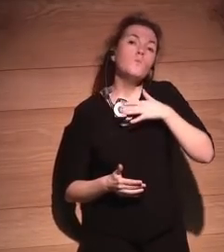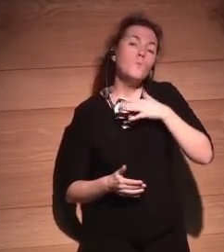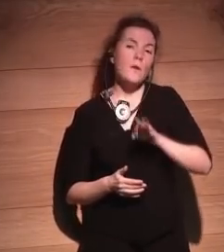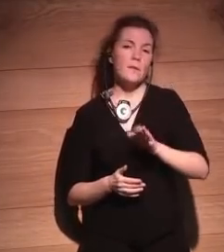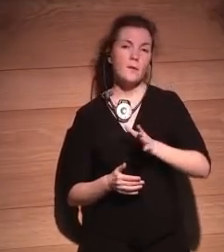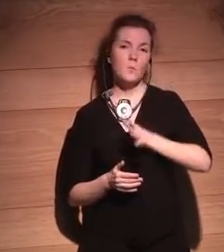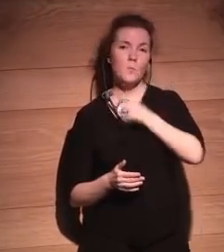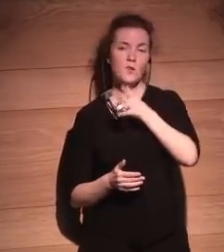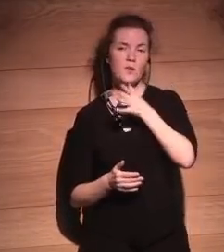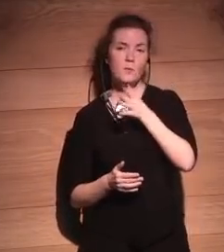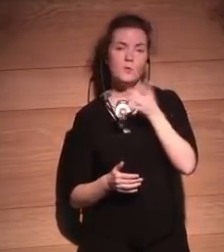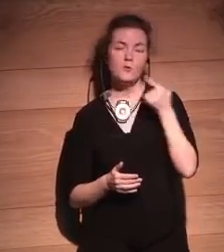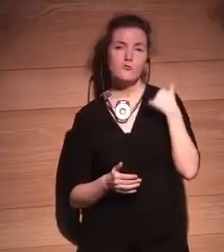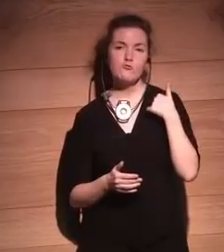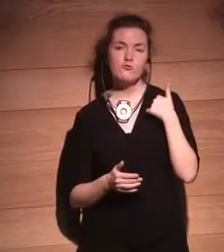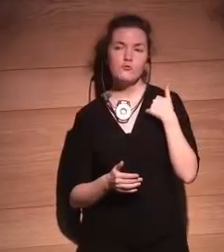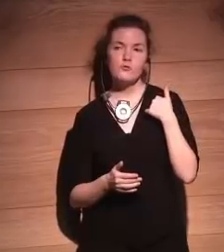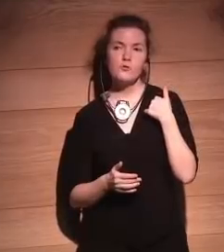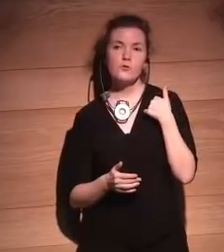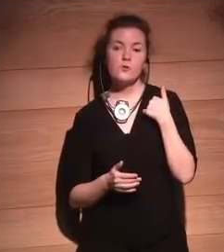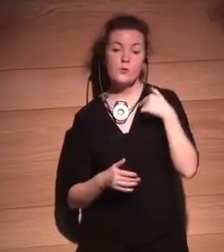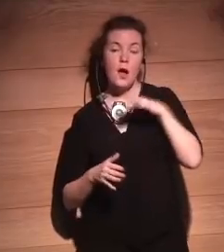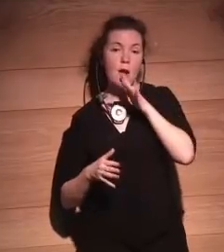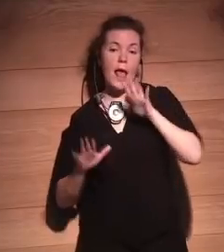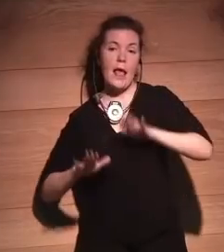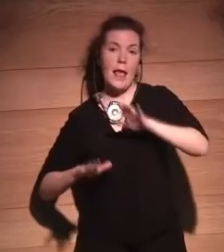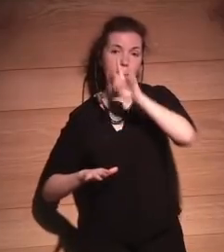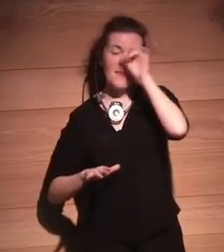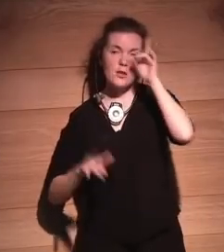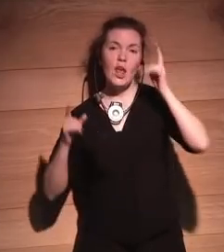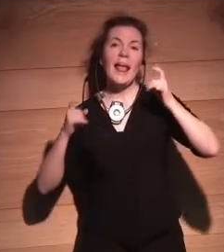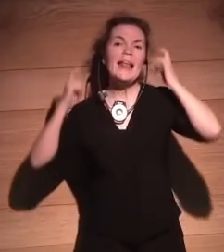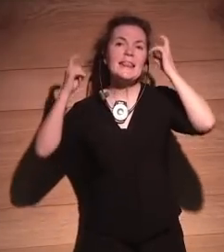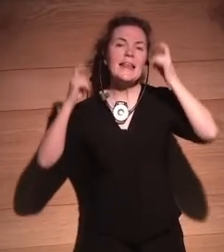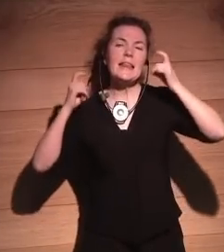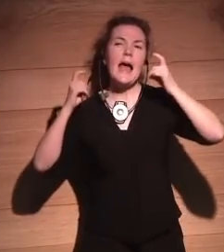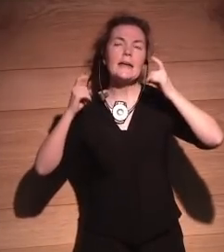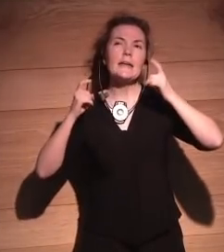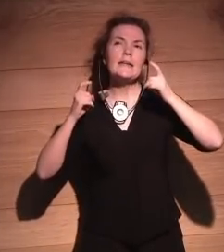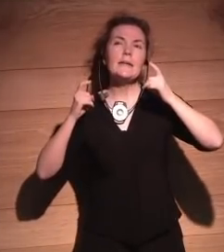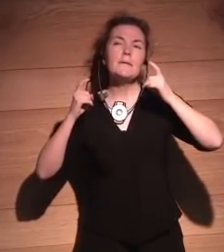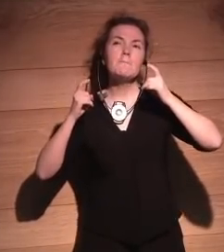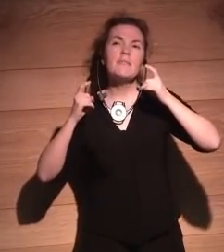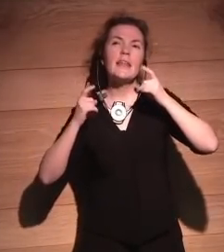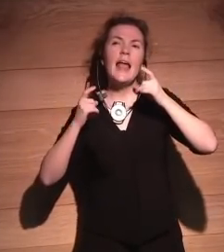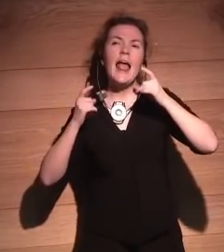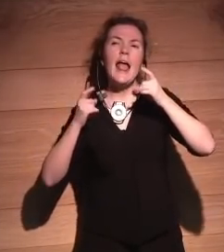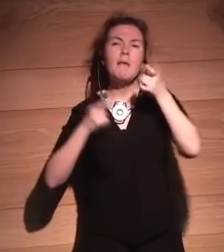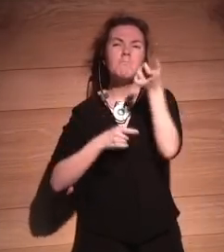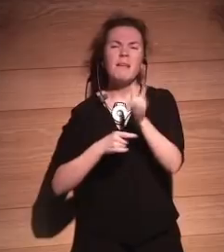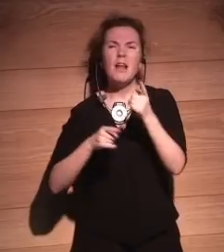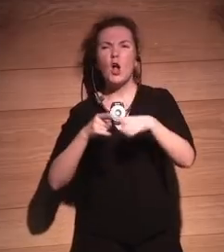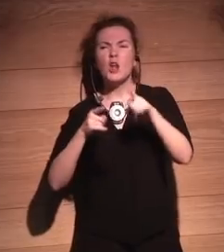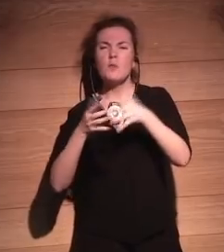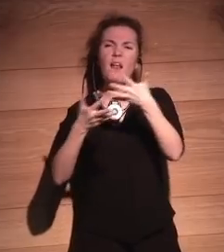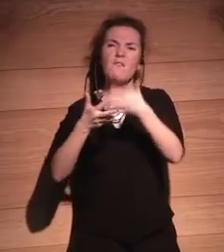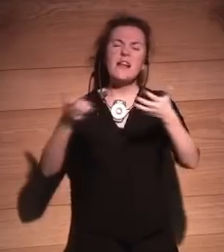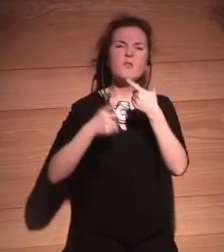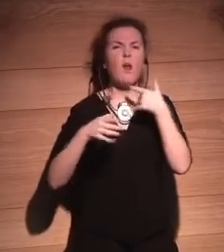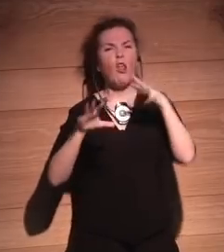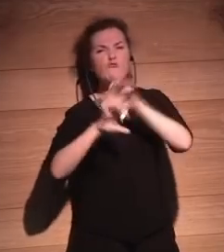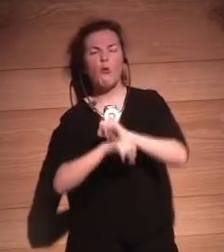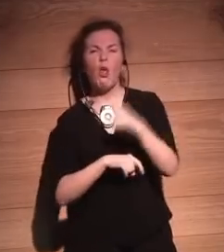a que estoy en esa fantástica y soleada ciudad de Madrid, voy a intentar no hablar en términos muy oscuros y pesimistas,